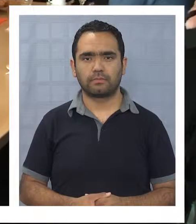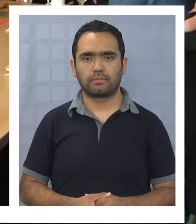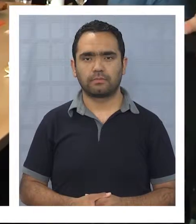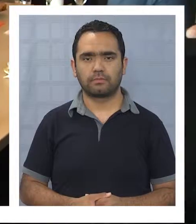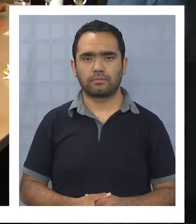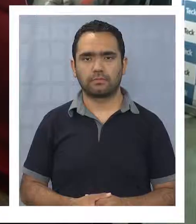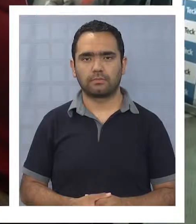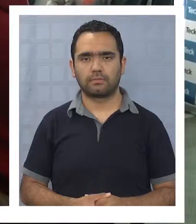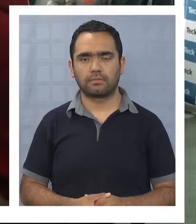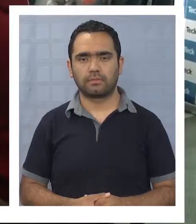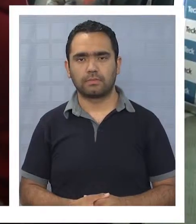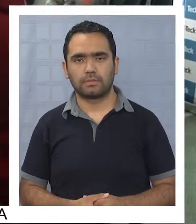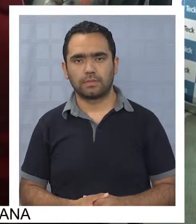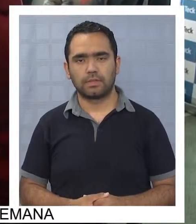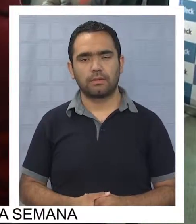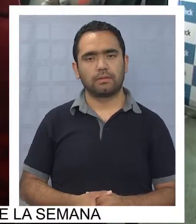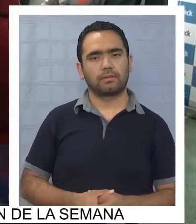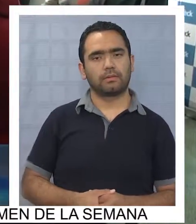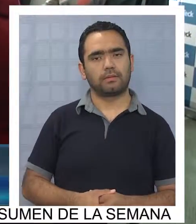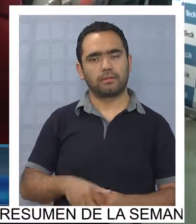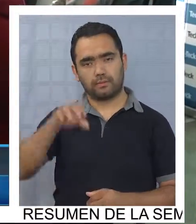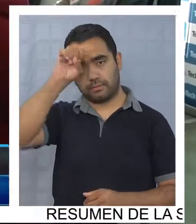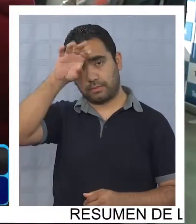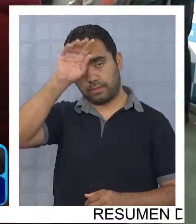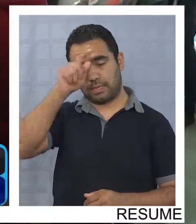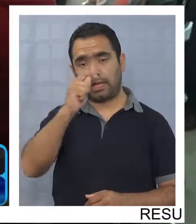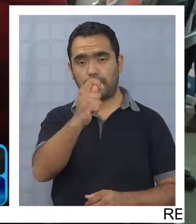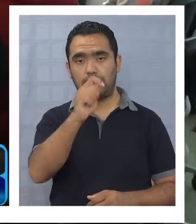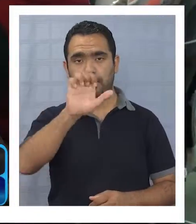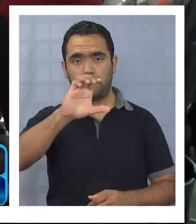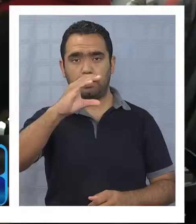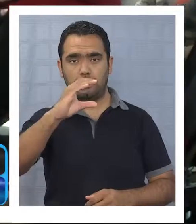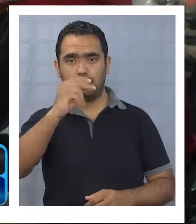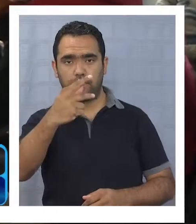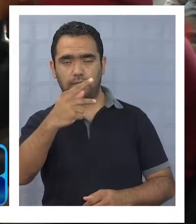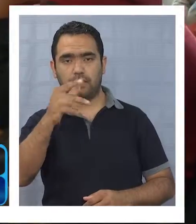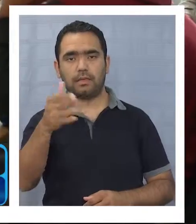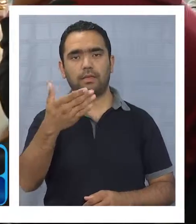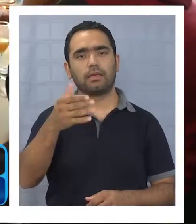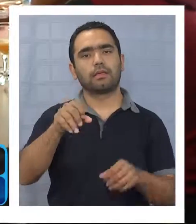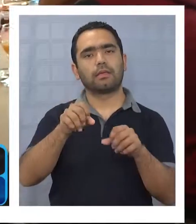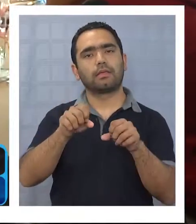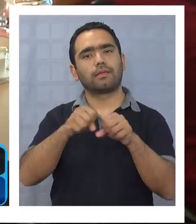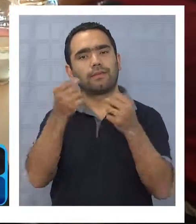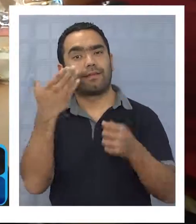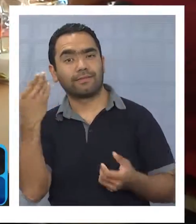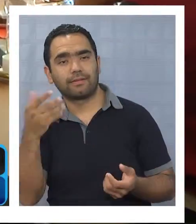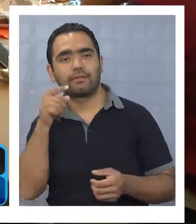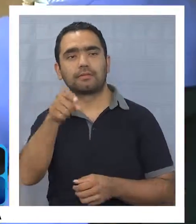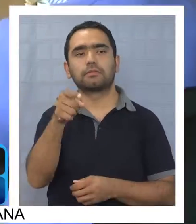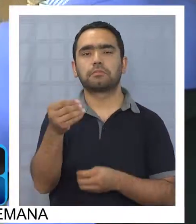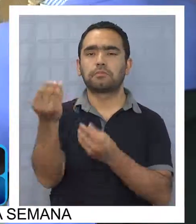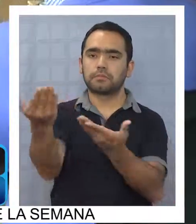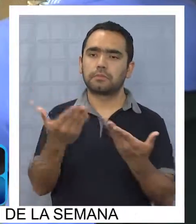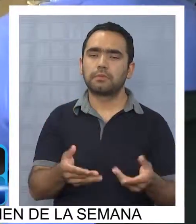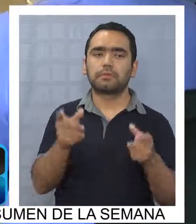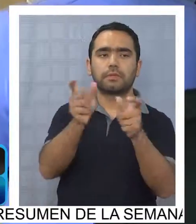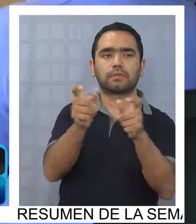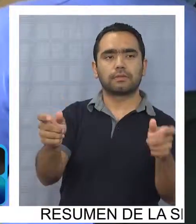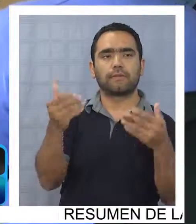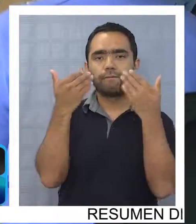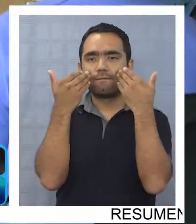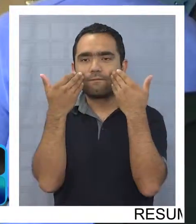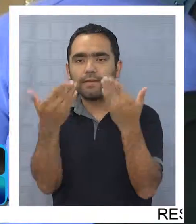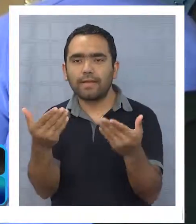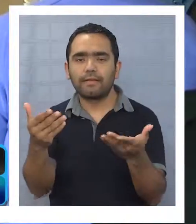La compañía minera TEC Quebrada Blanca invitó a los alumnos de NACAP beneficiados con la beca de emprendimiento, la cual es